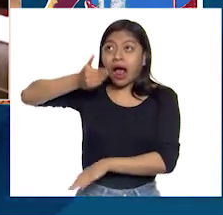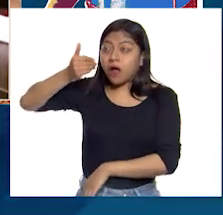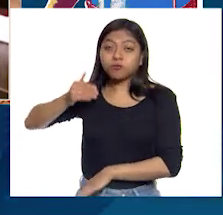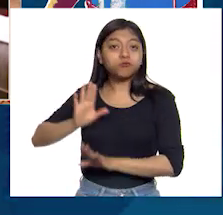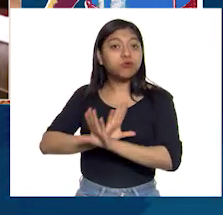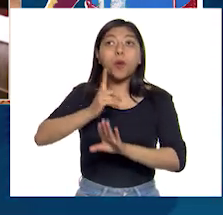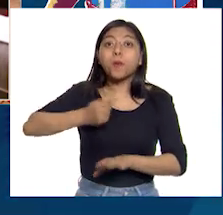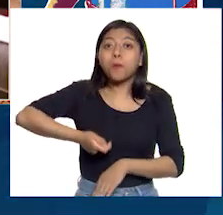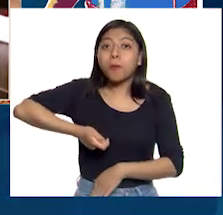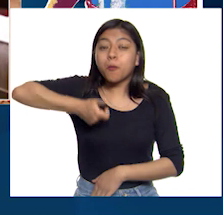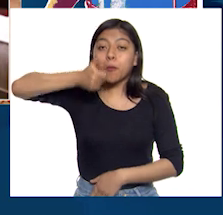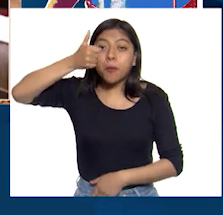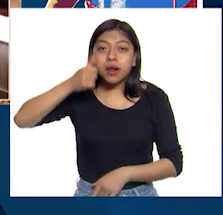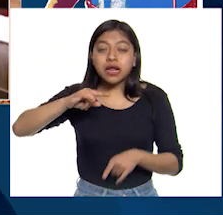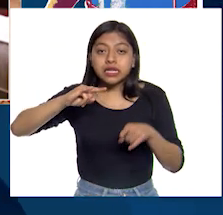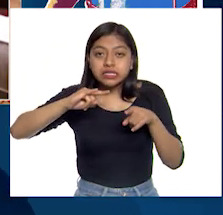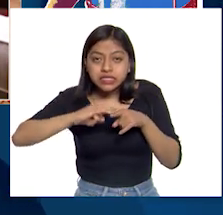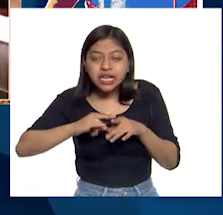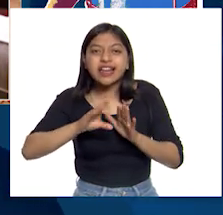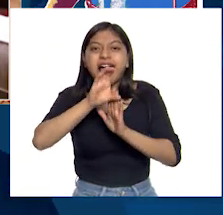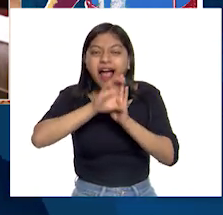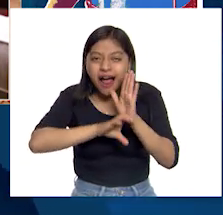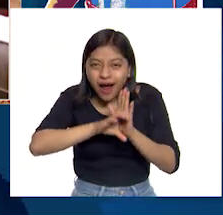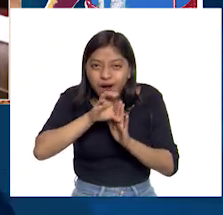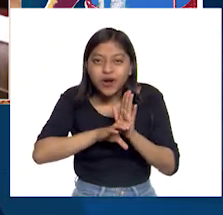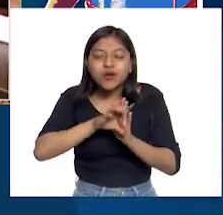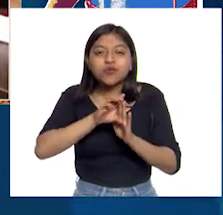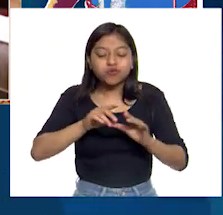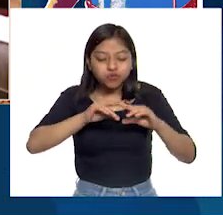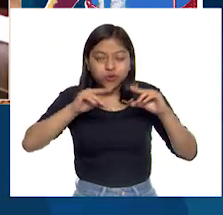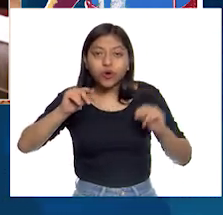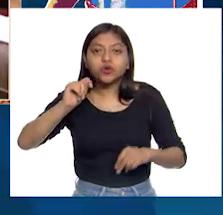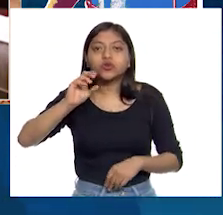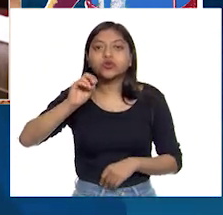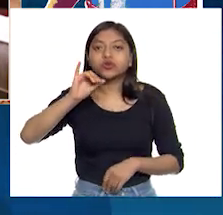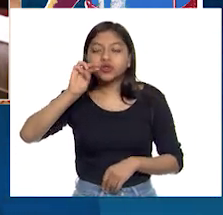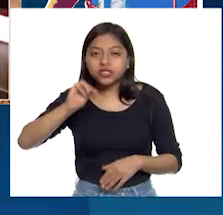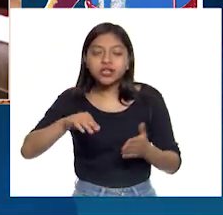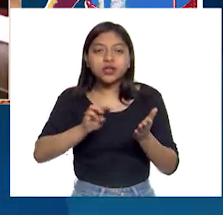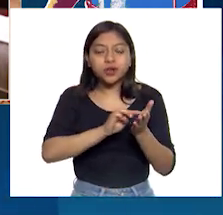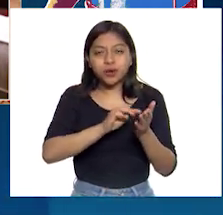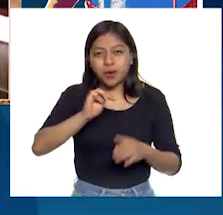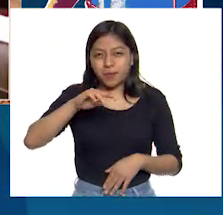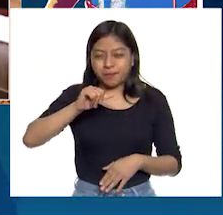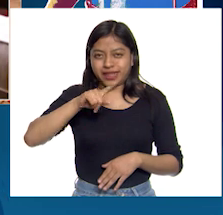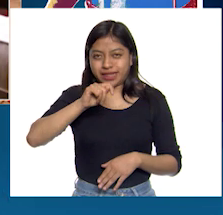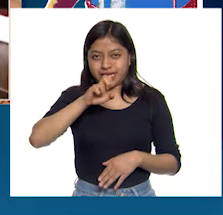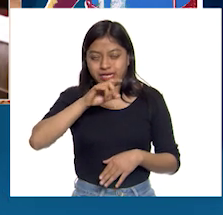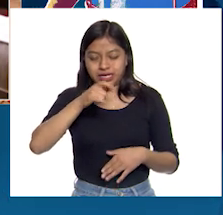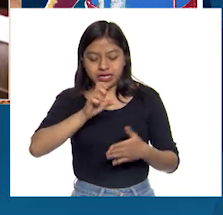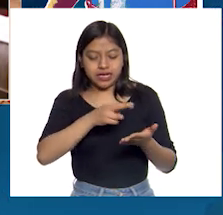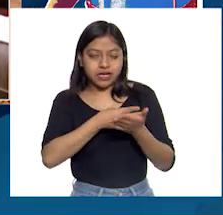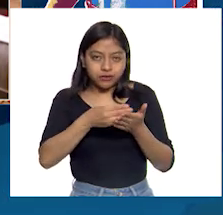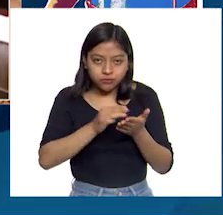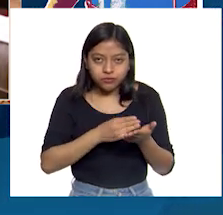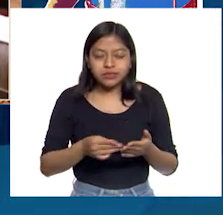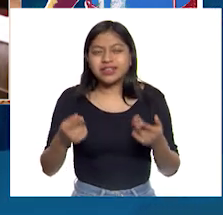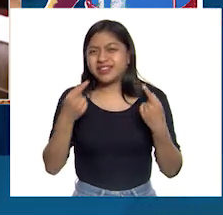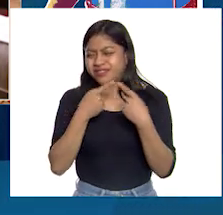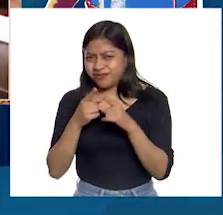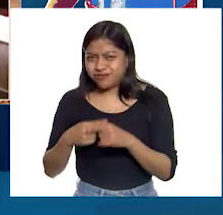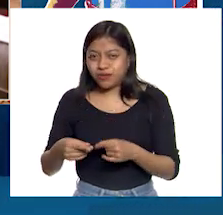delicioso. Pan, jamón, queso, tocino, mantequilla, ketchup, mayonesa, mostaza.